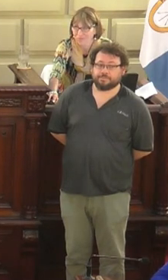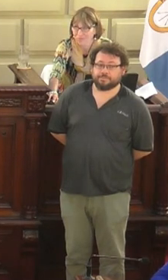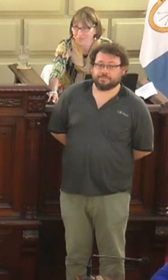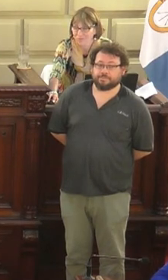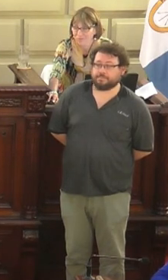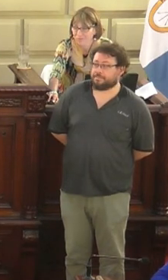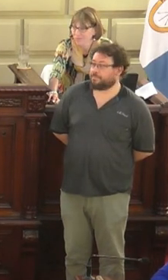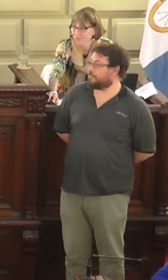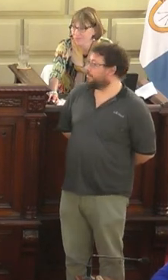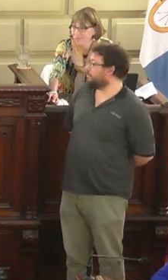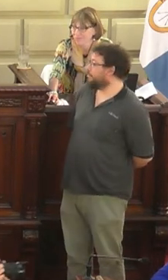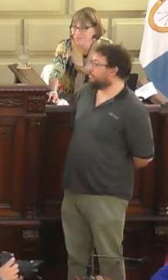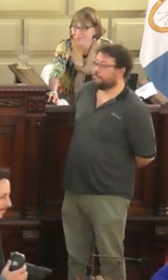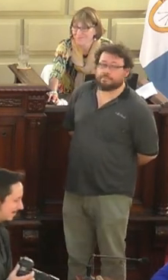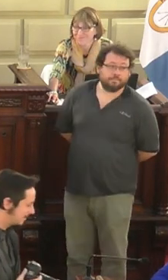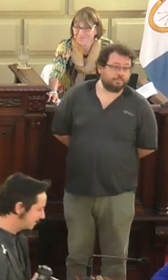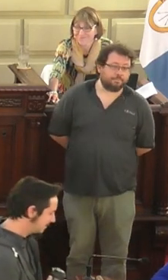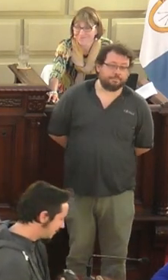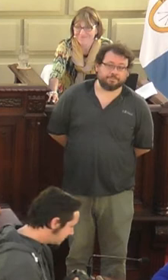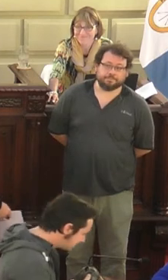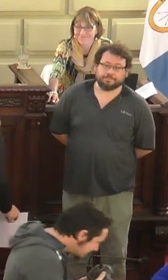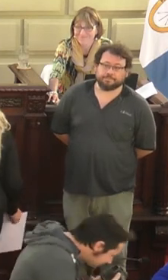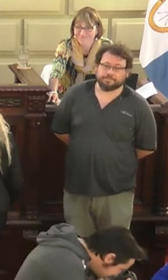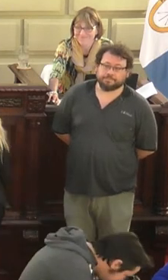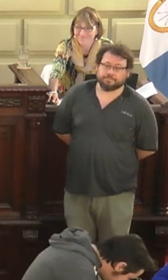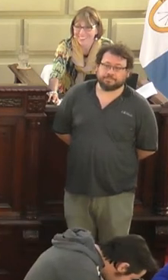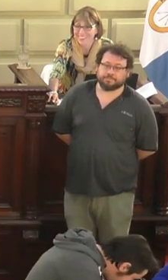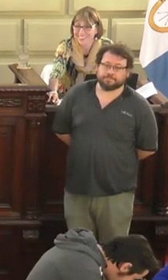Profesora Luisina Glavas.